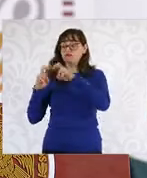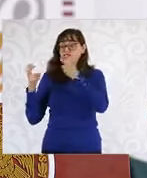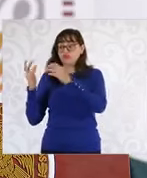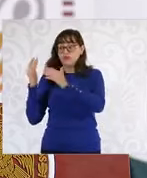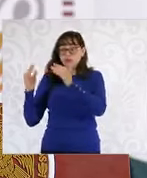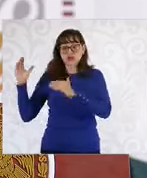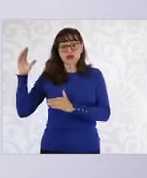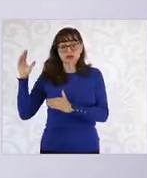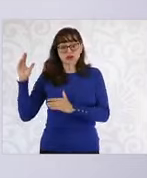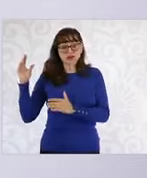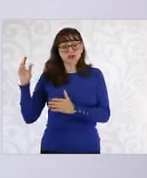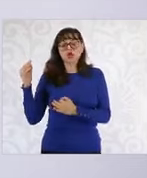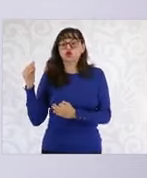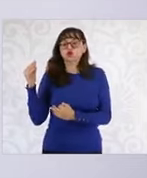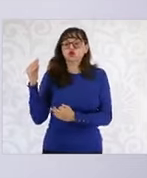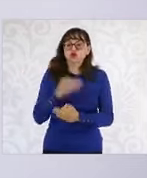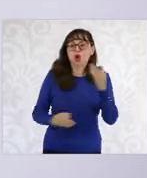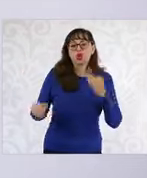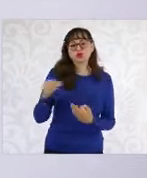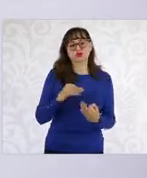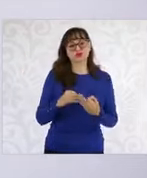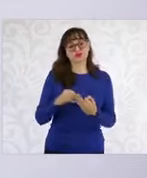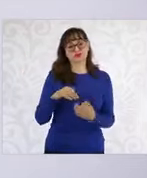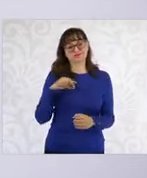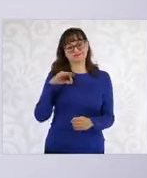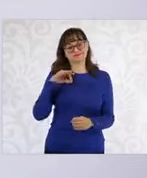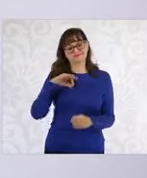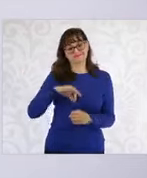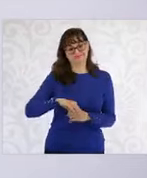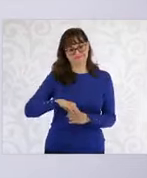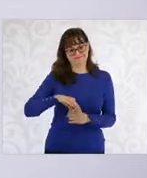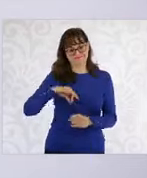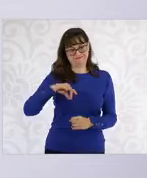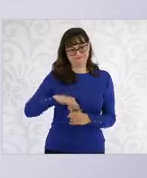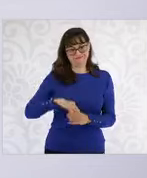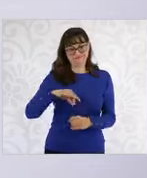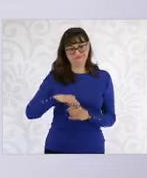no solamente ministras y ministros de la Corte.